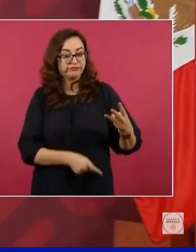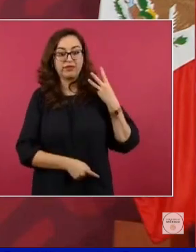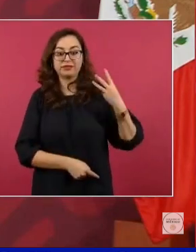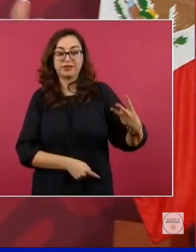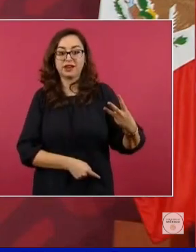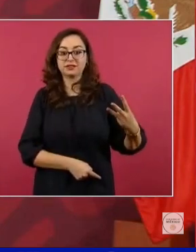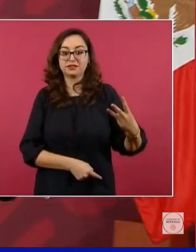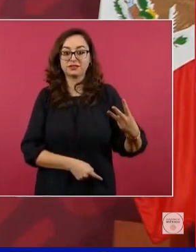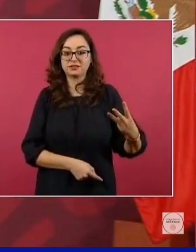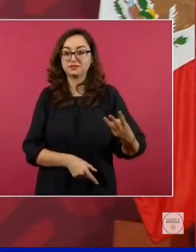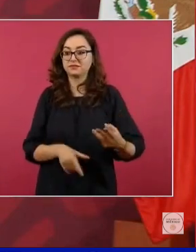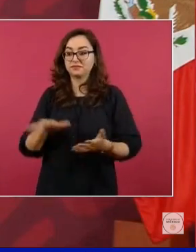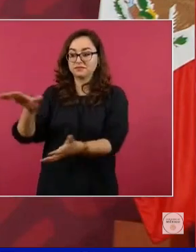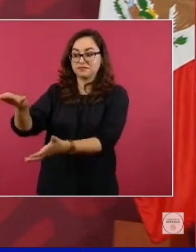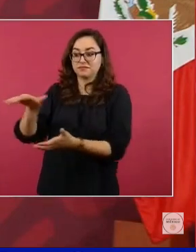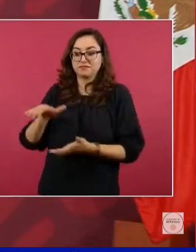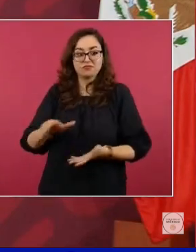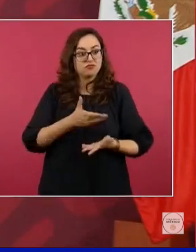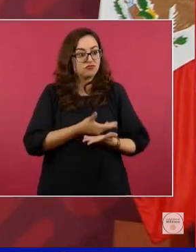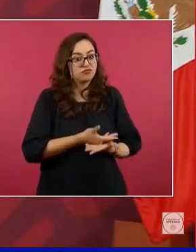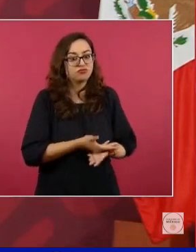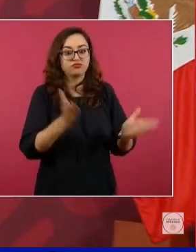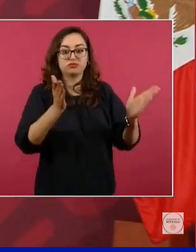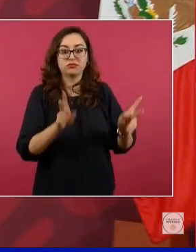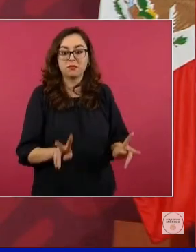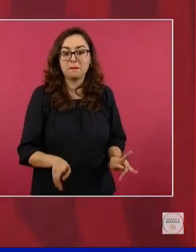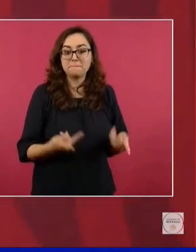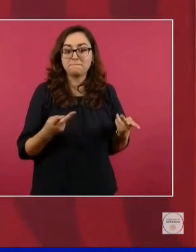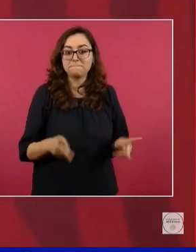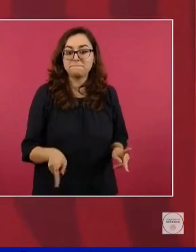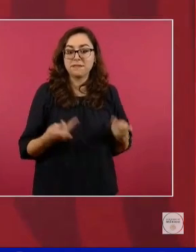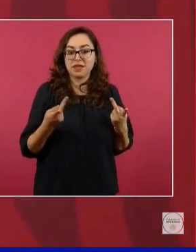pues también vamos a hablar con los 3